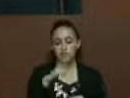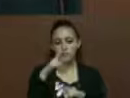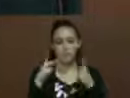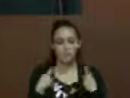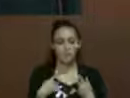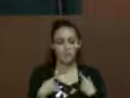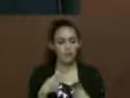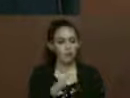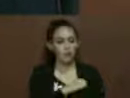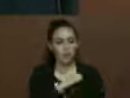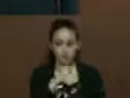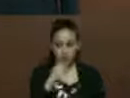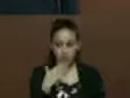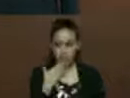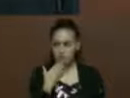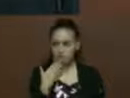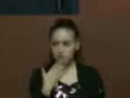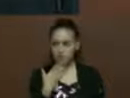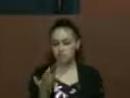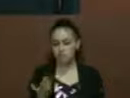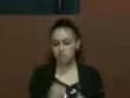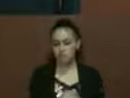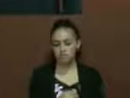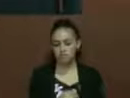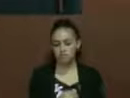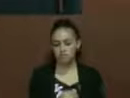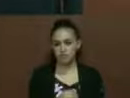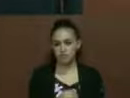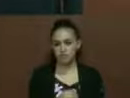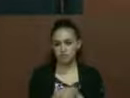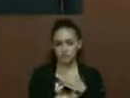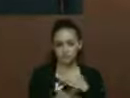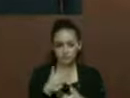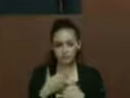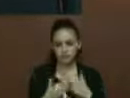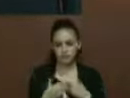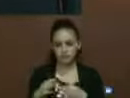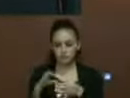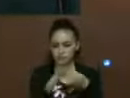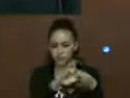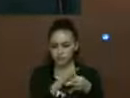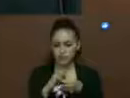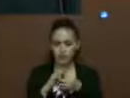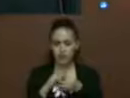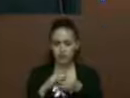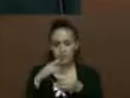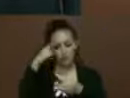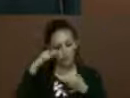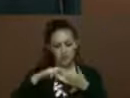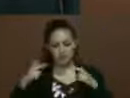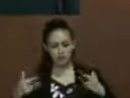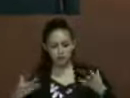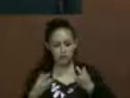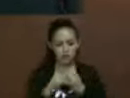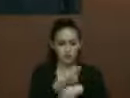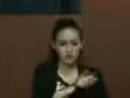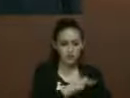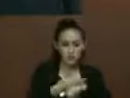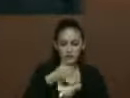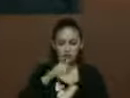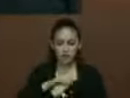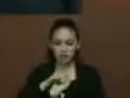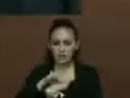sido migración buena, pues se ha ido construyendo una red de relaciones familiares, de